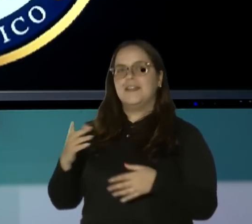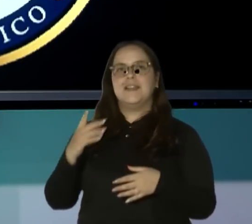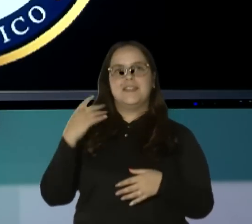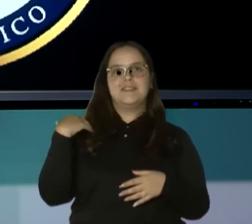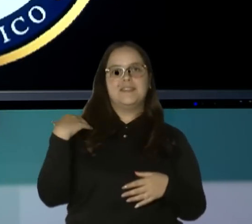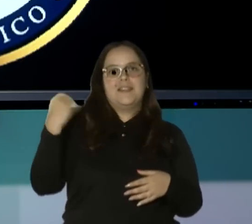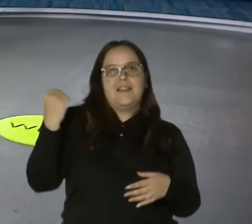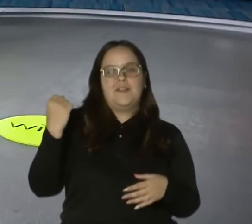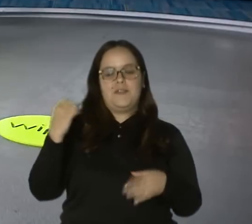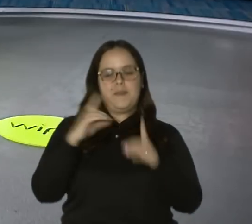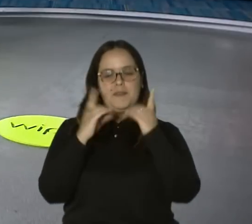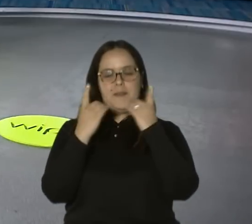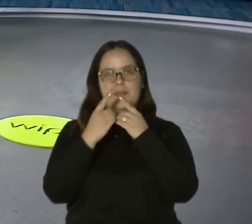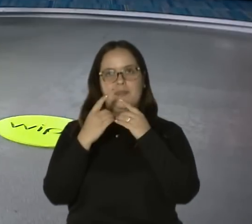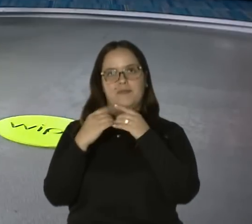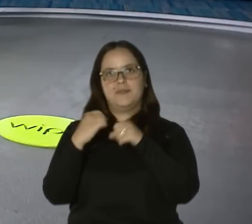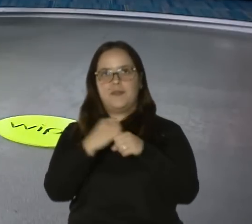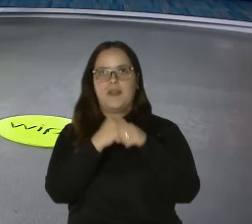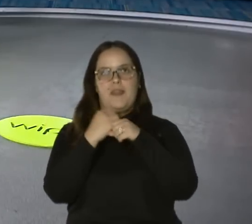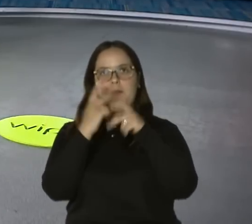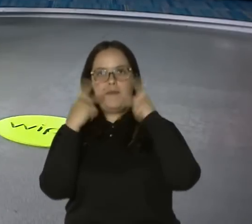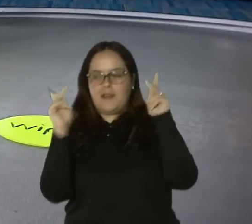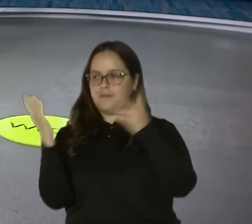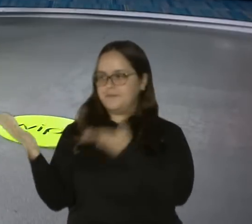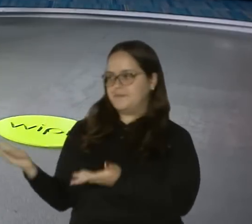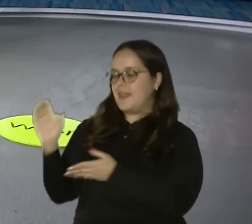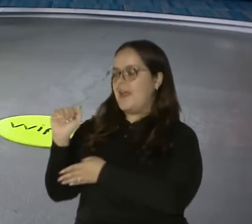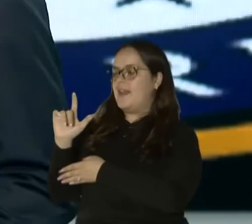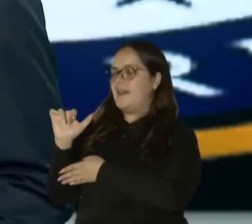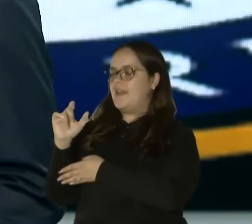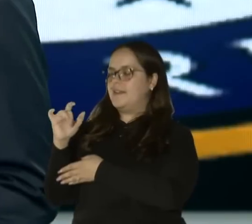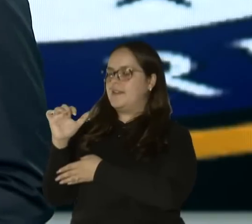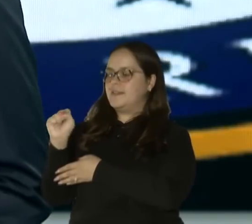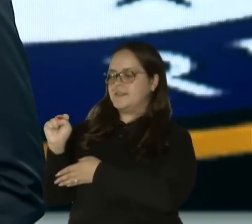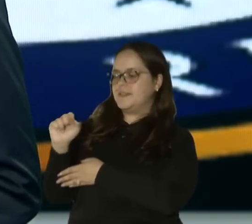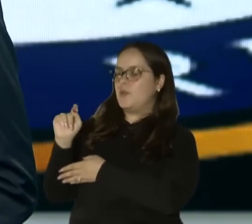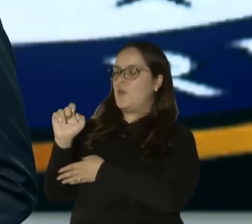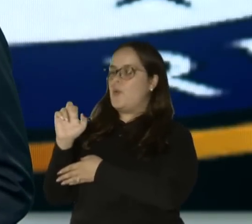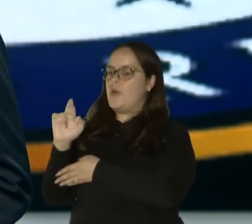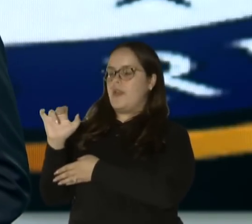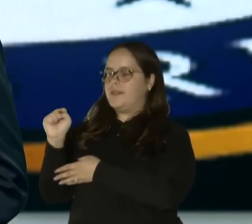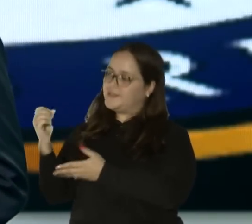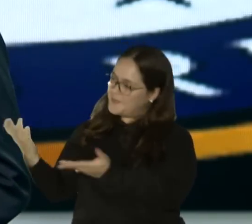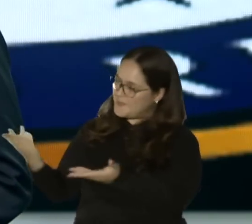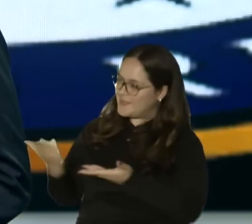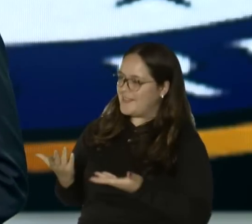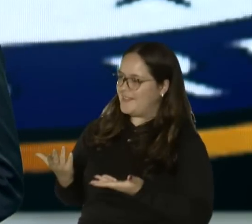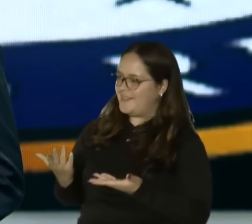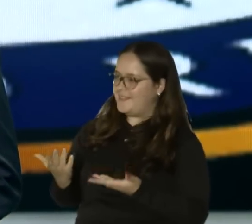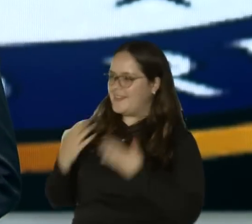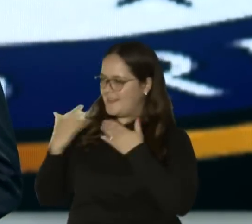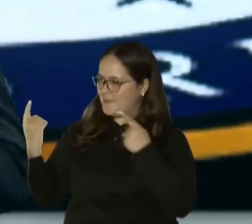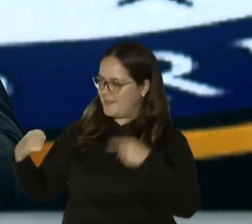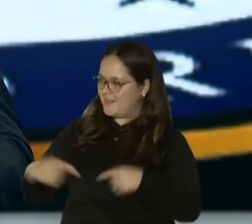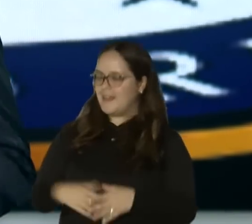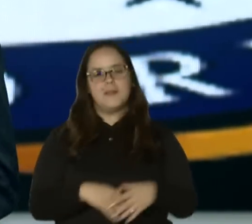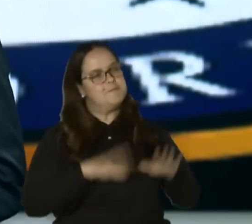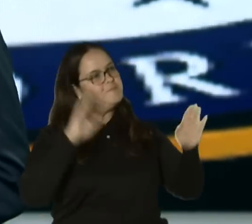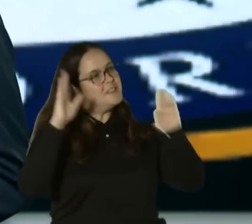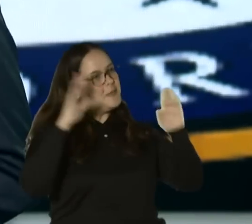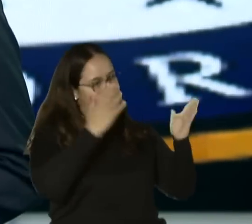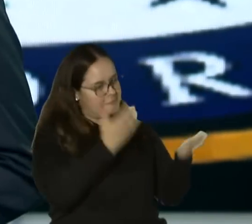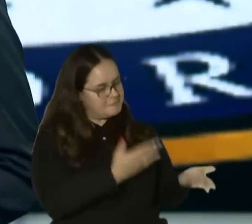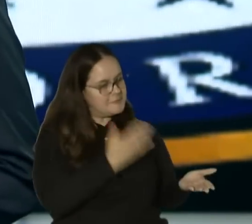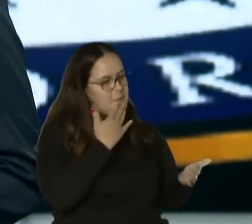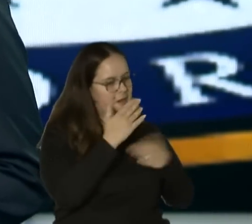de Seguridad Pública, el señor Alexis Torres. Bienvenido, señor, por estar con nosotros aquí en este programa. Buenas noches, Miguel. Saludos a ti, a todo Puerto Rico y